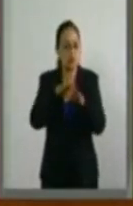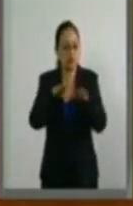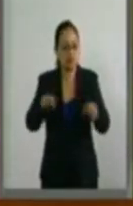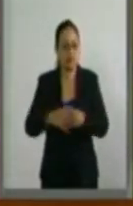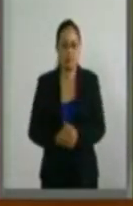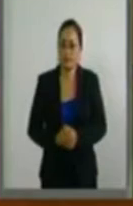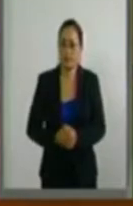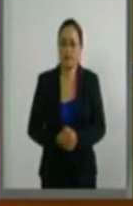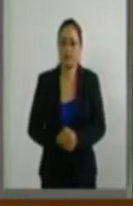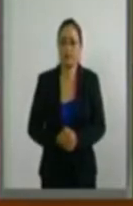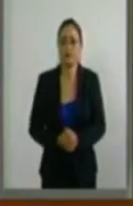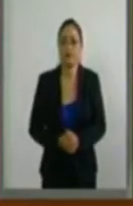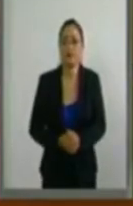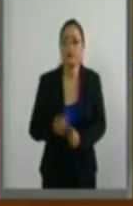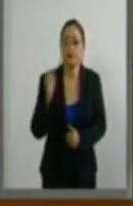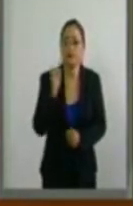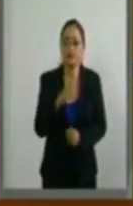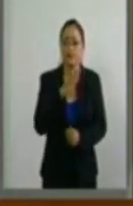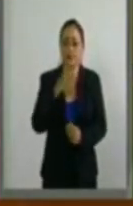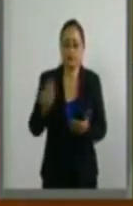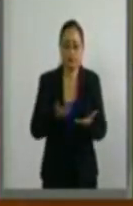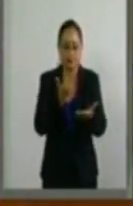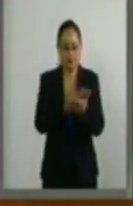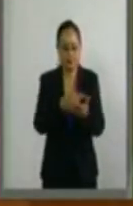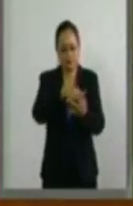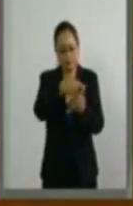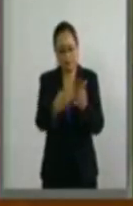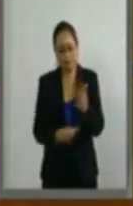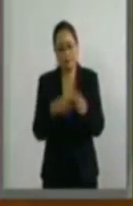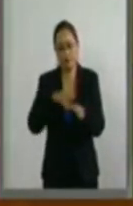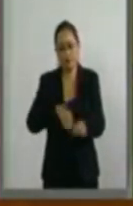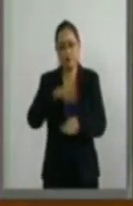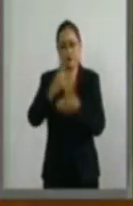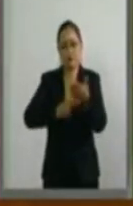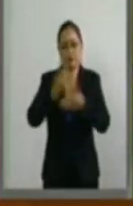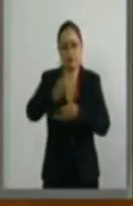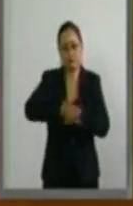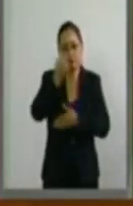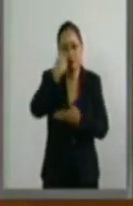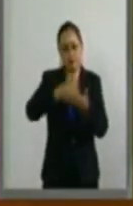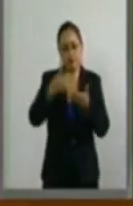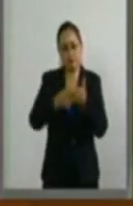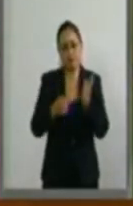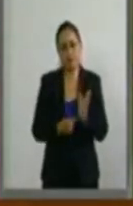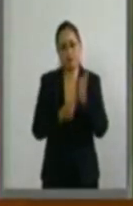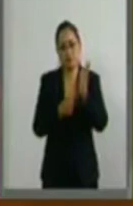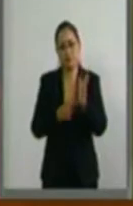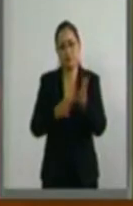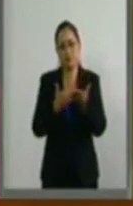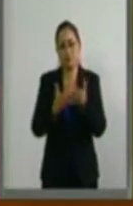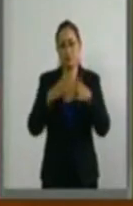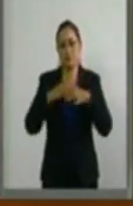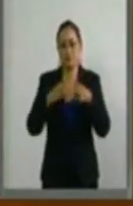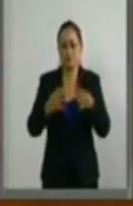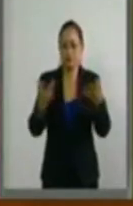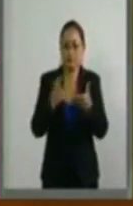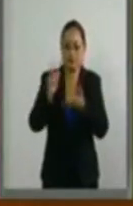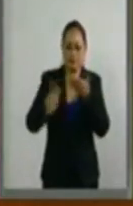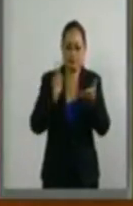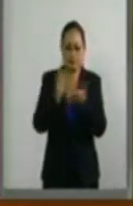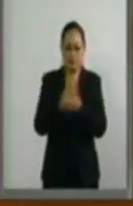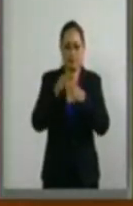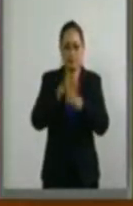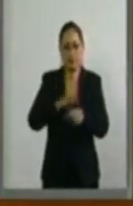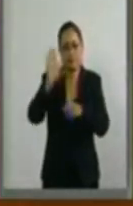síntesis, estas son las propuestas y alcances del proyecto de decreto por el que se crea la Ley General de Cultura